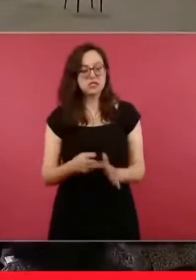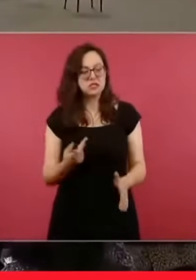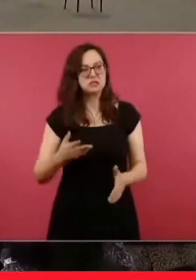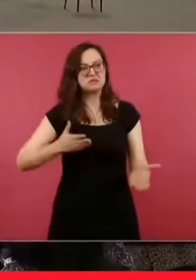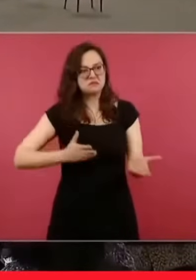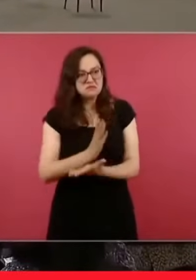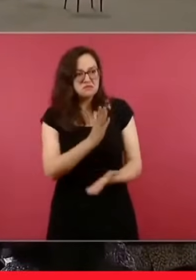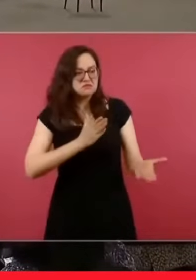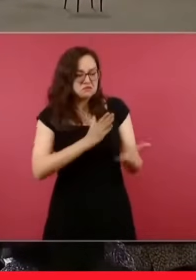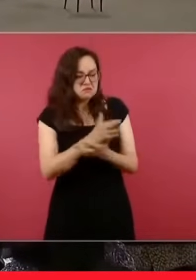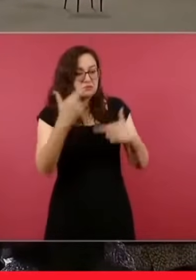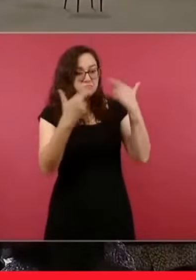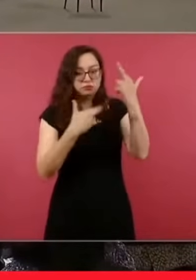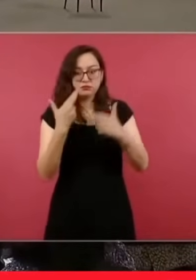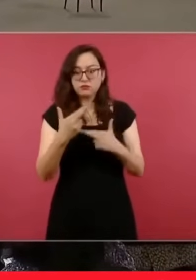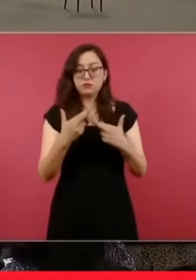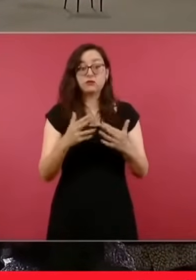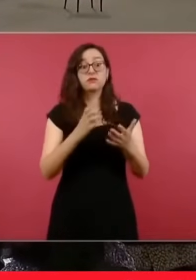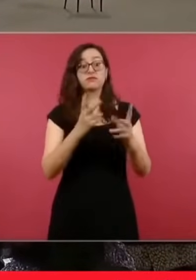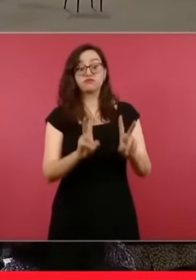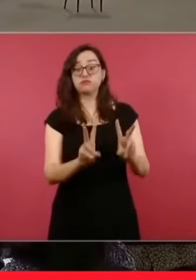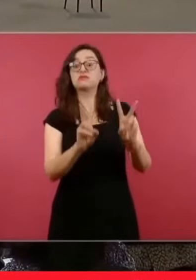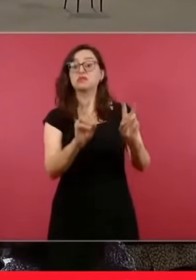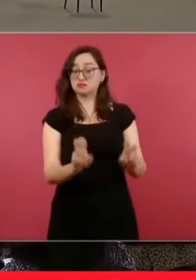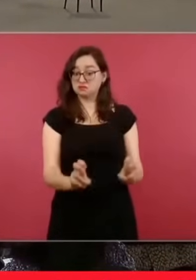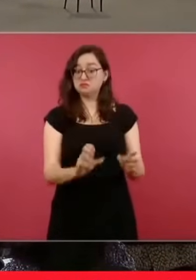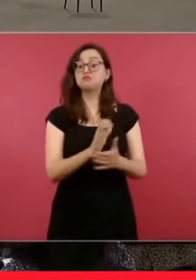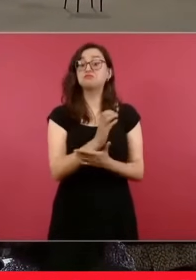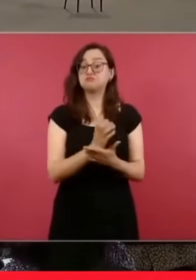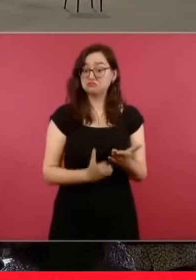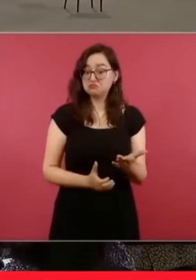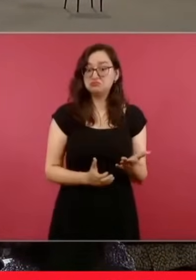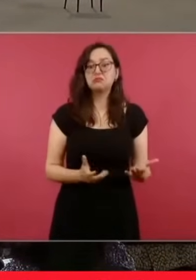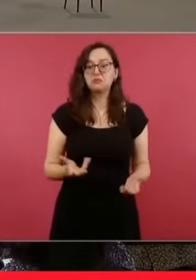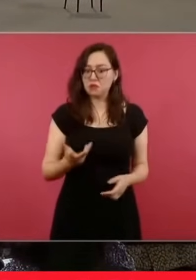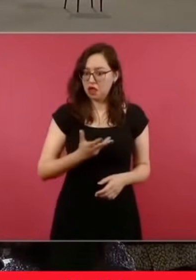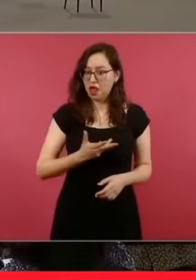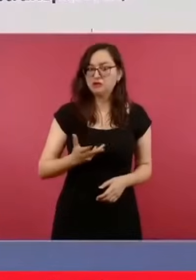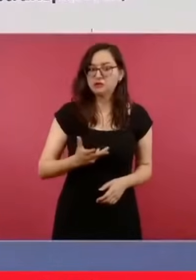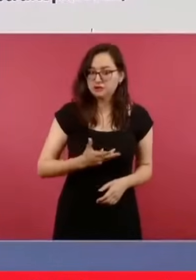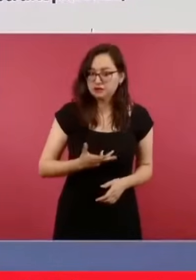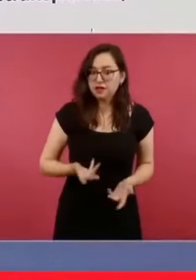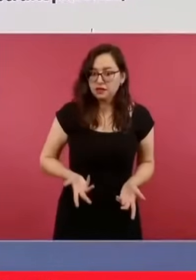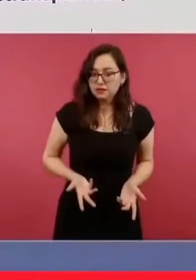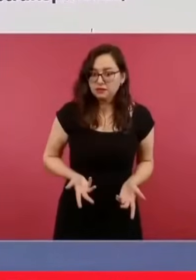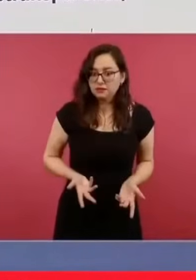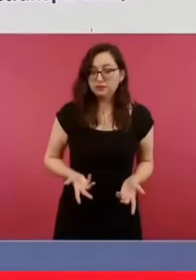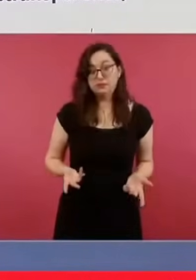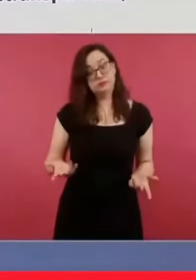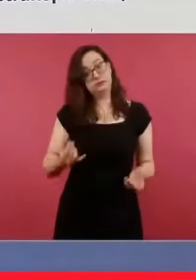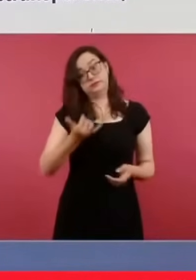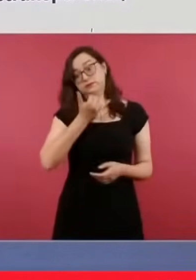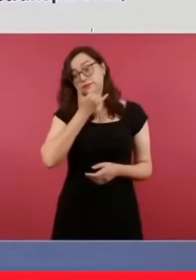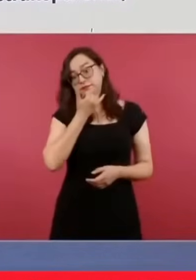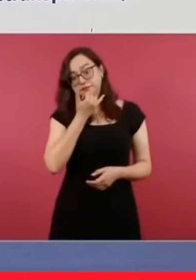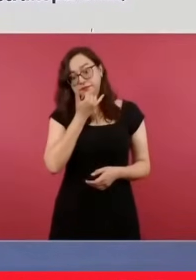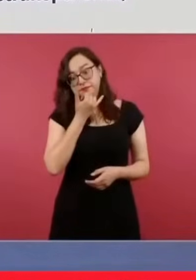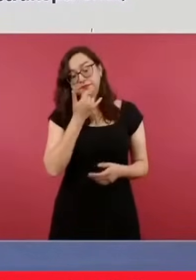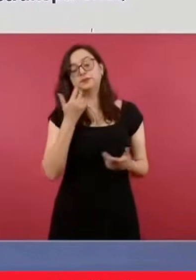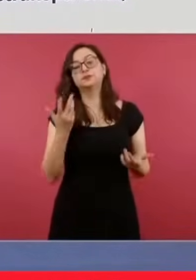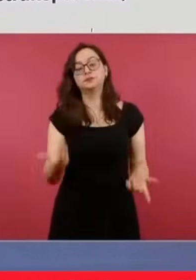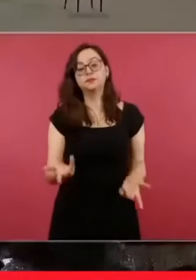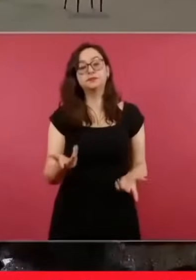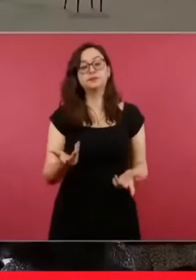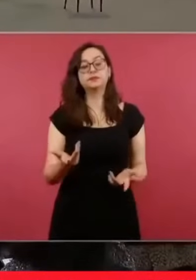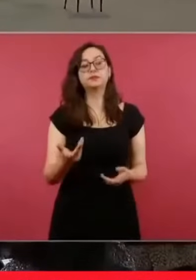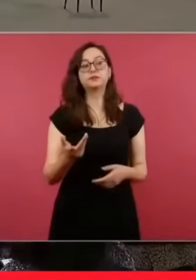contratos, 48,000 contratos. Mucha información que sale en la prensa y que luego distorsionan los que no quieren